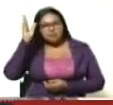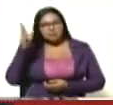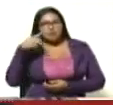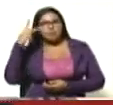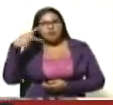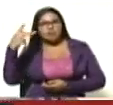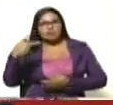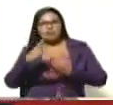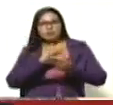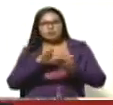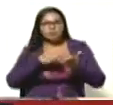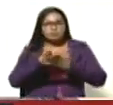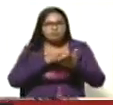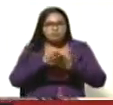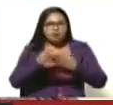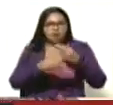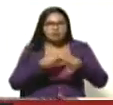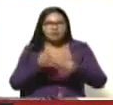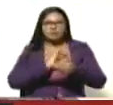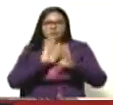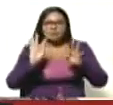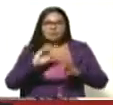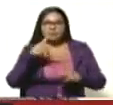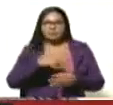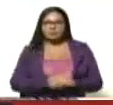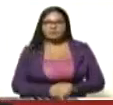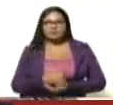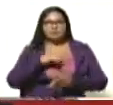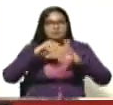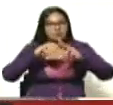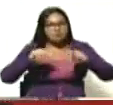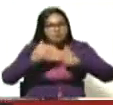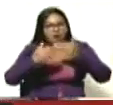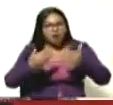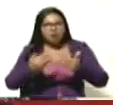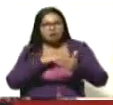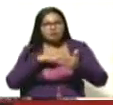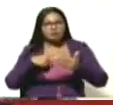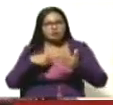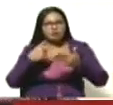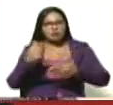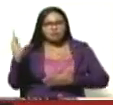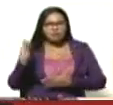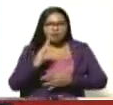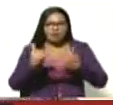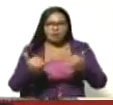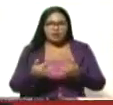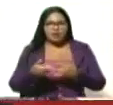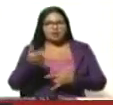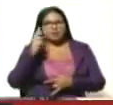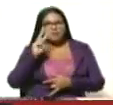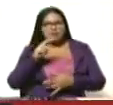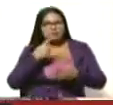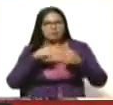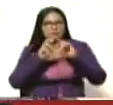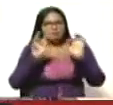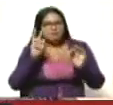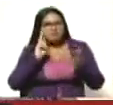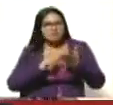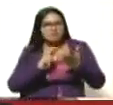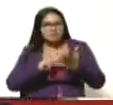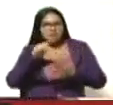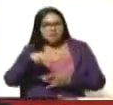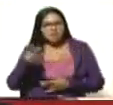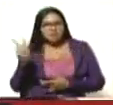poetas impriman de una forma generosa en este territorio. Nosotros venimos a ver otra realidad de